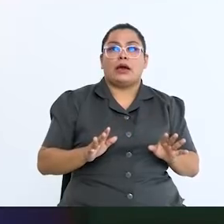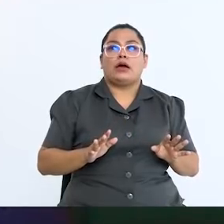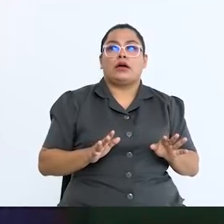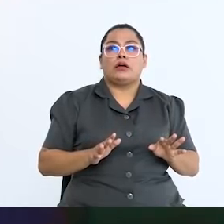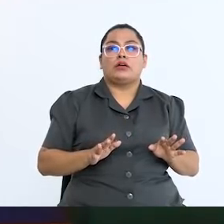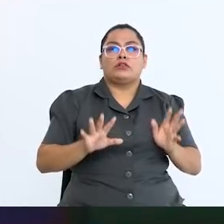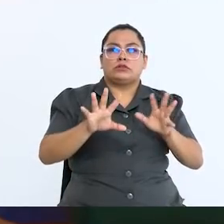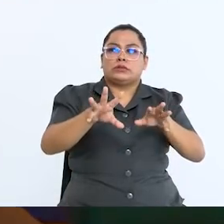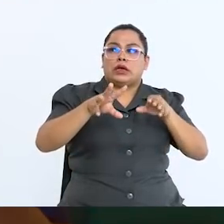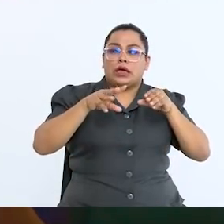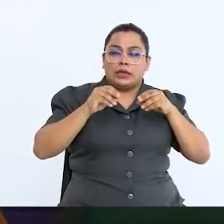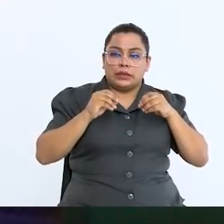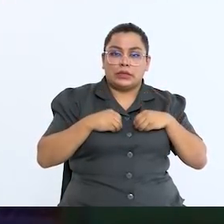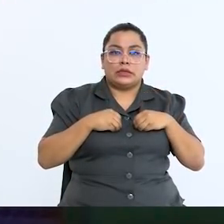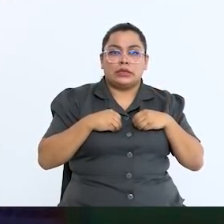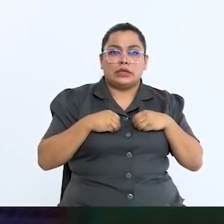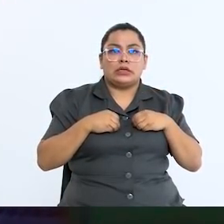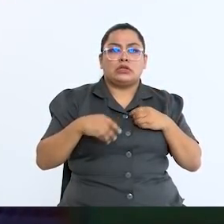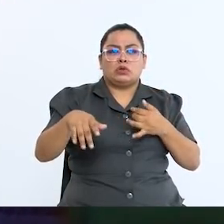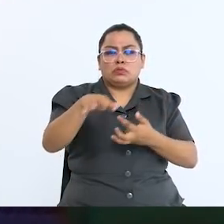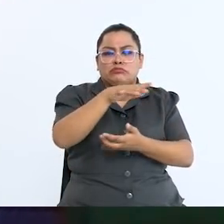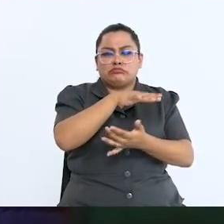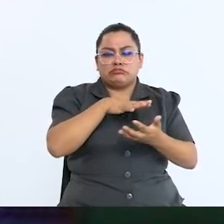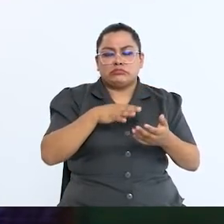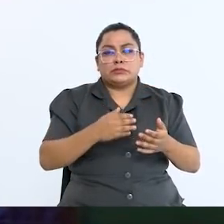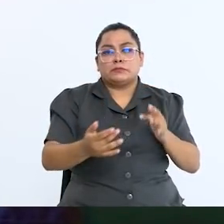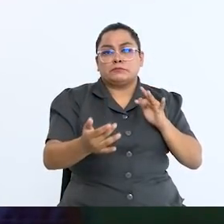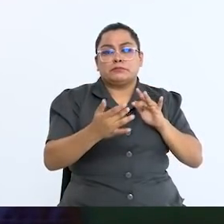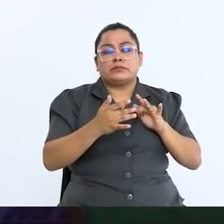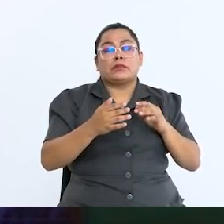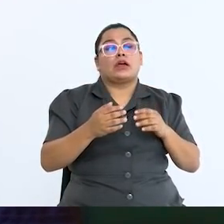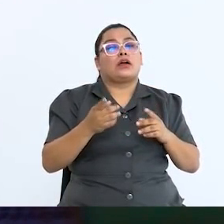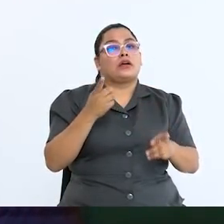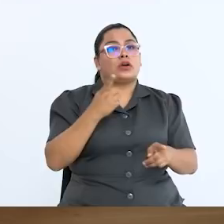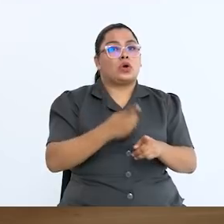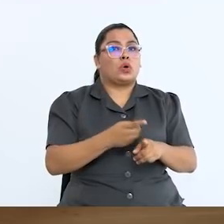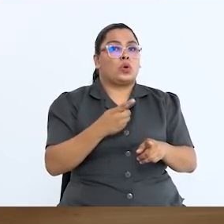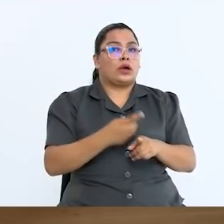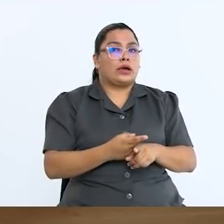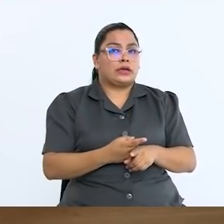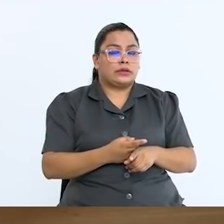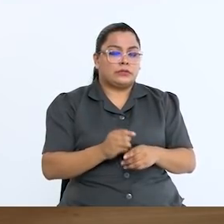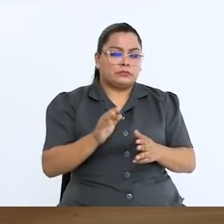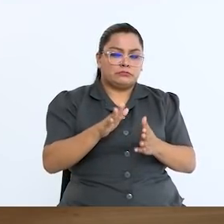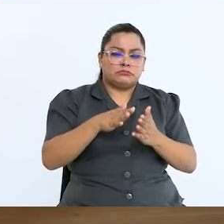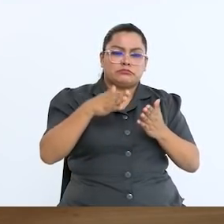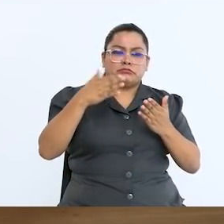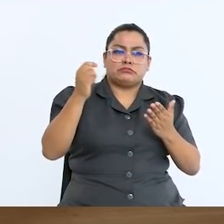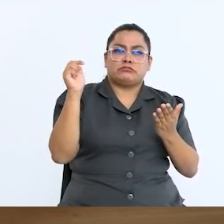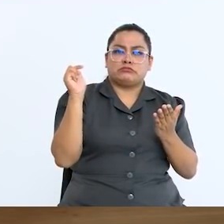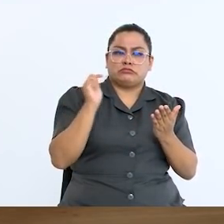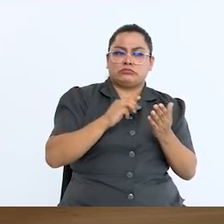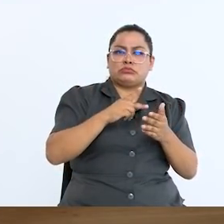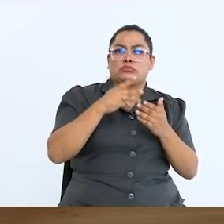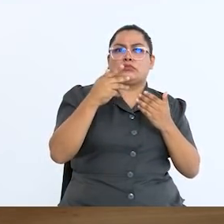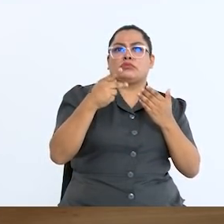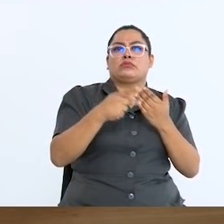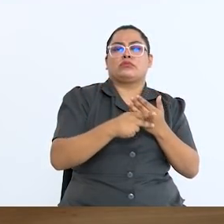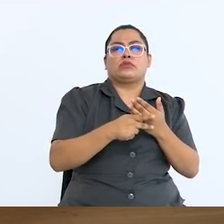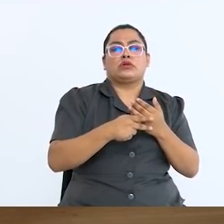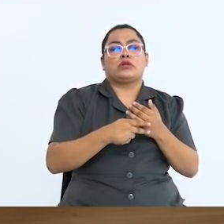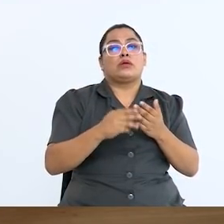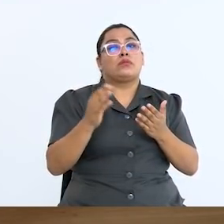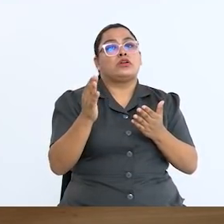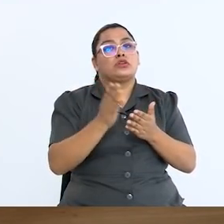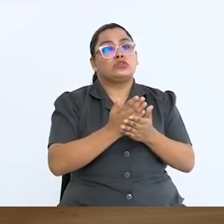ya conocen y han adquirido por medio del ambiente o el contexto escolar. Así es, así está planteado el programa de estudio